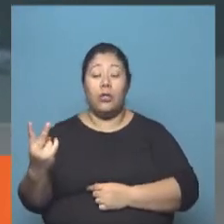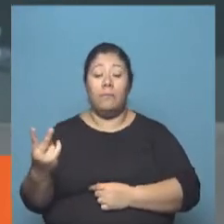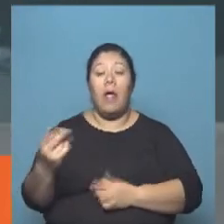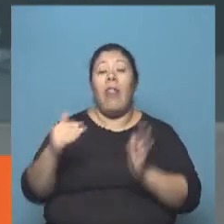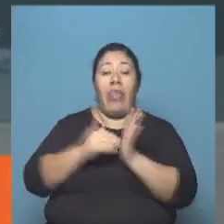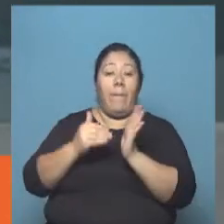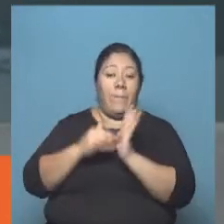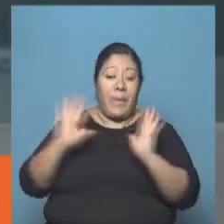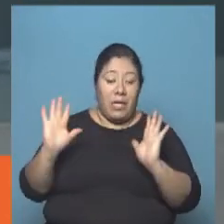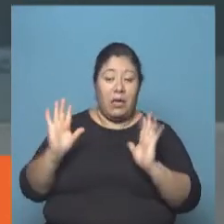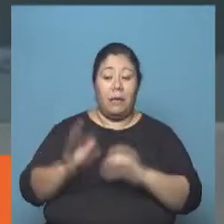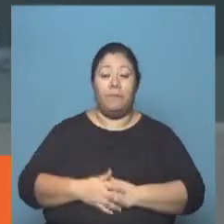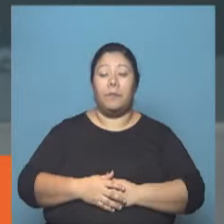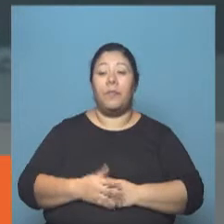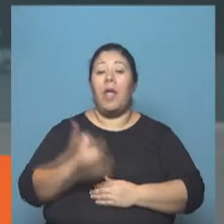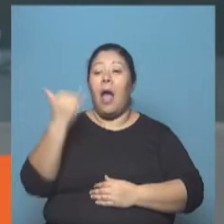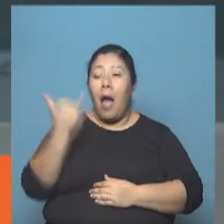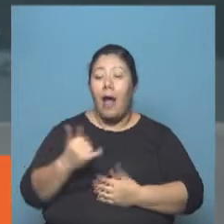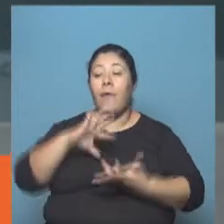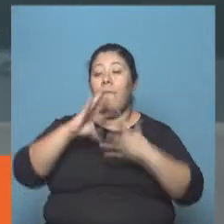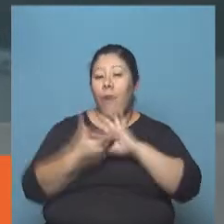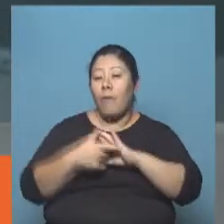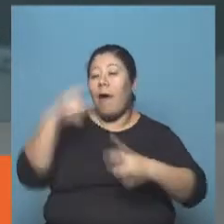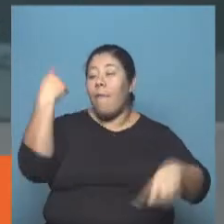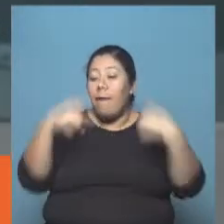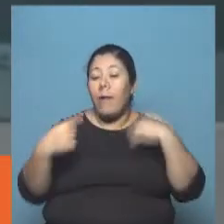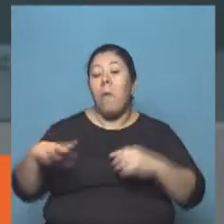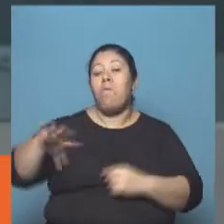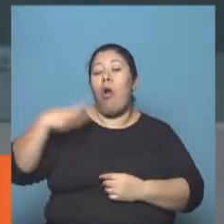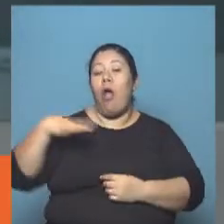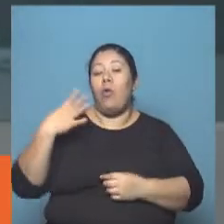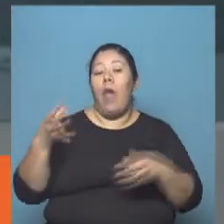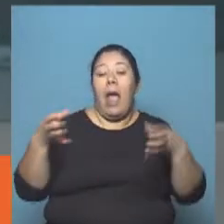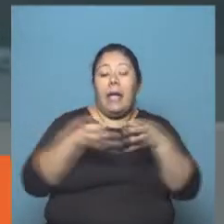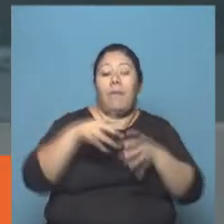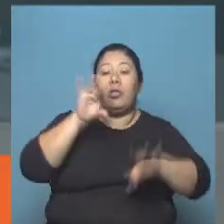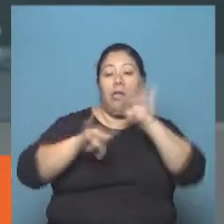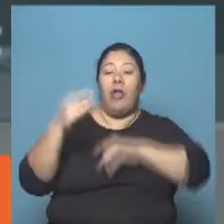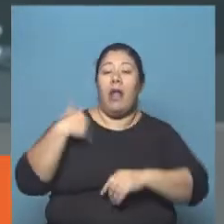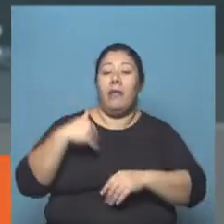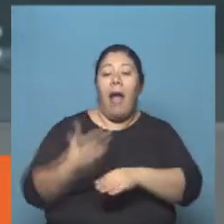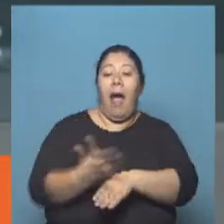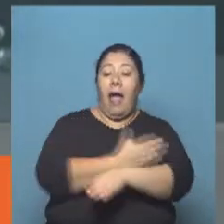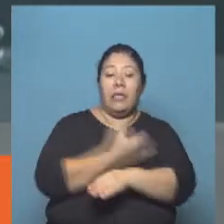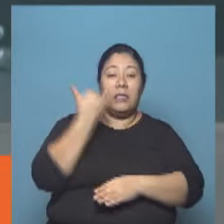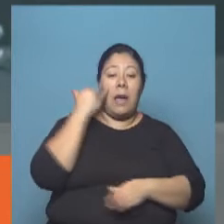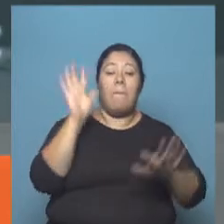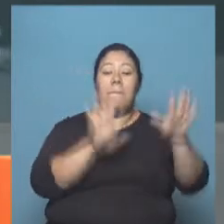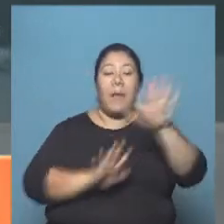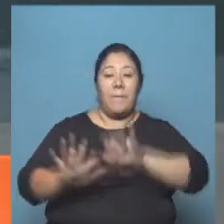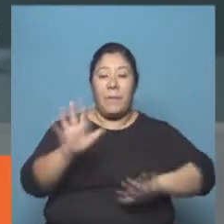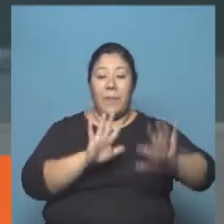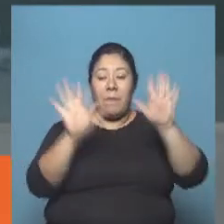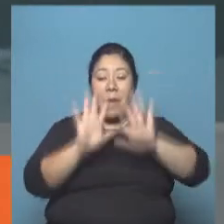Bueno, todas las alternativas tenemos la obligación de pensarlas y tratar de tener las soluciones para lo que